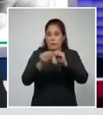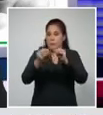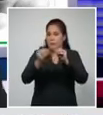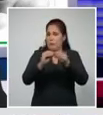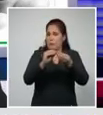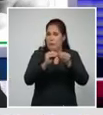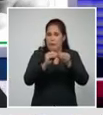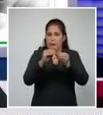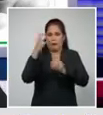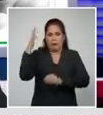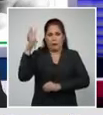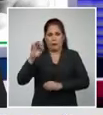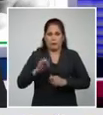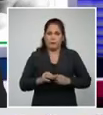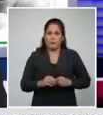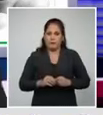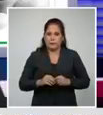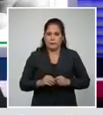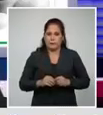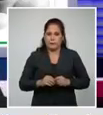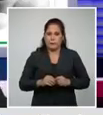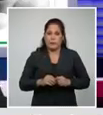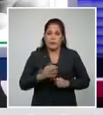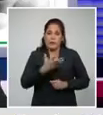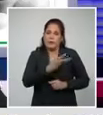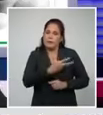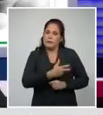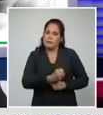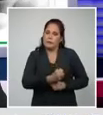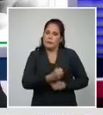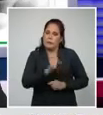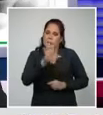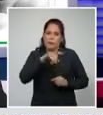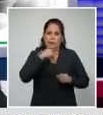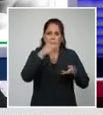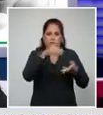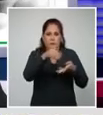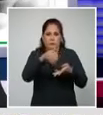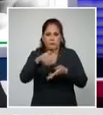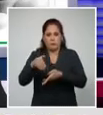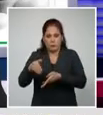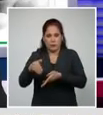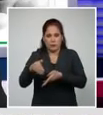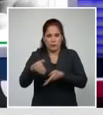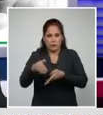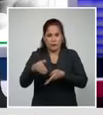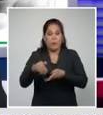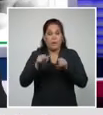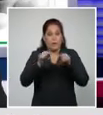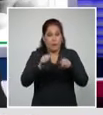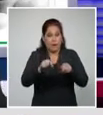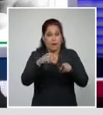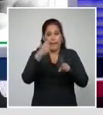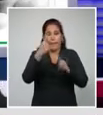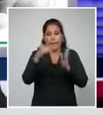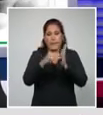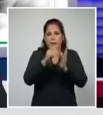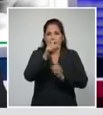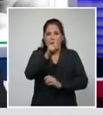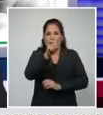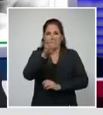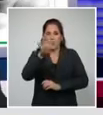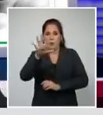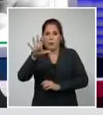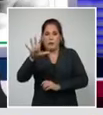en el extranjero. Se lamenta el fallecimiento de 5 personas, fueron tributadas